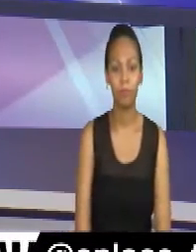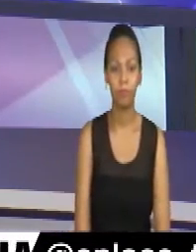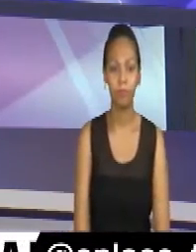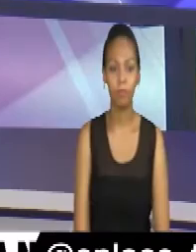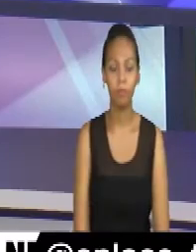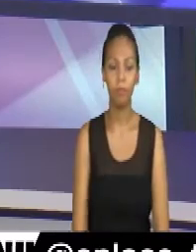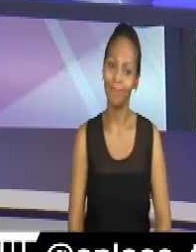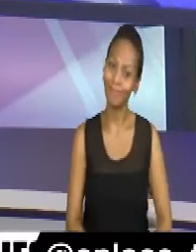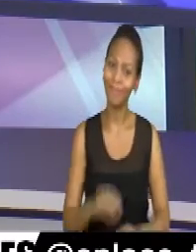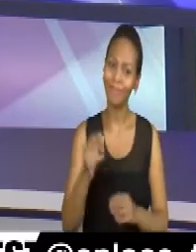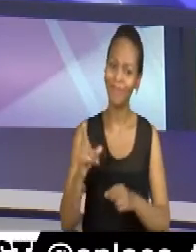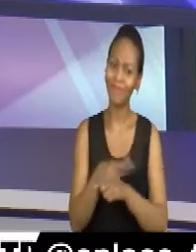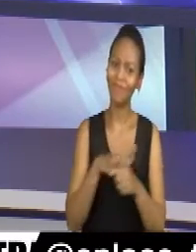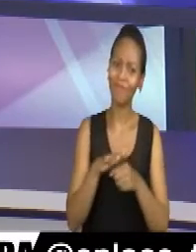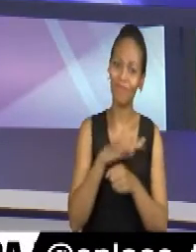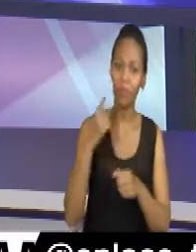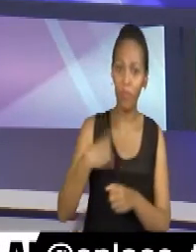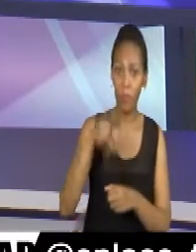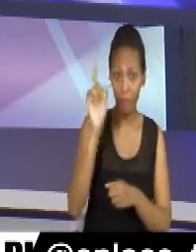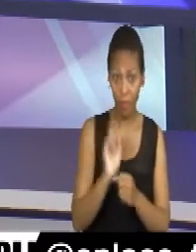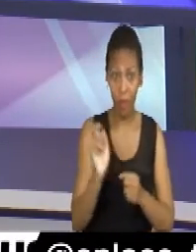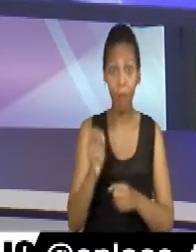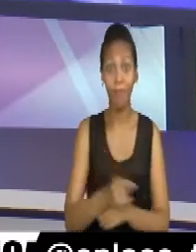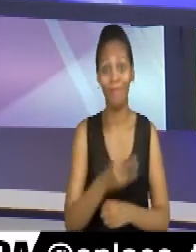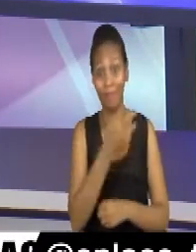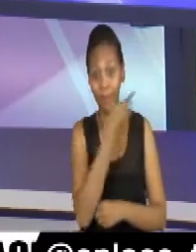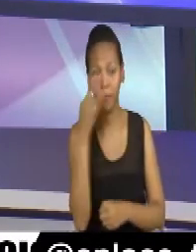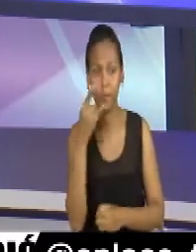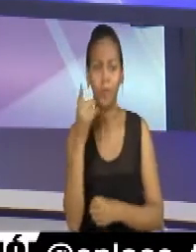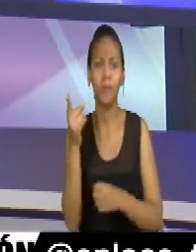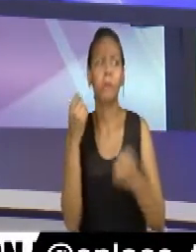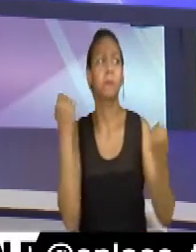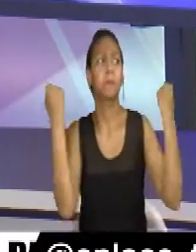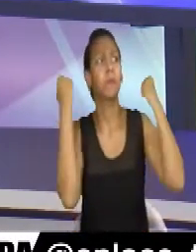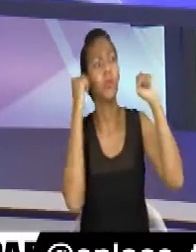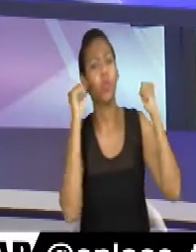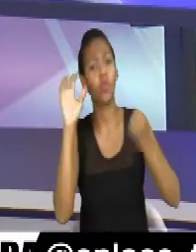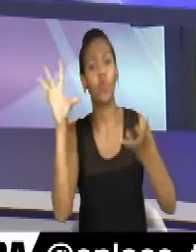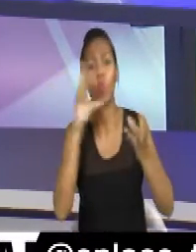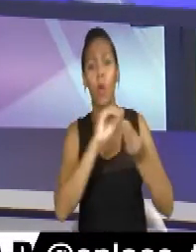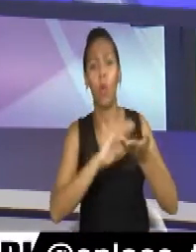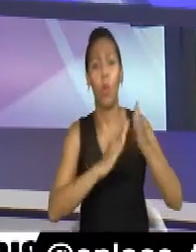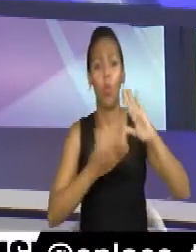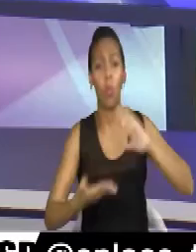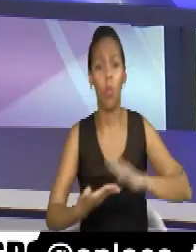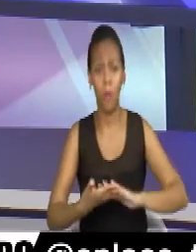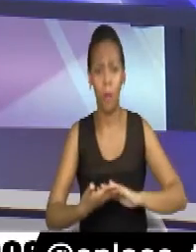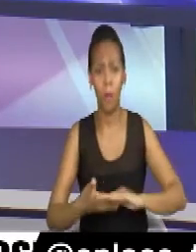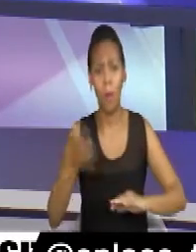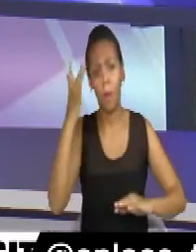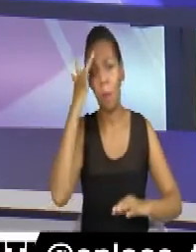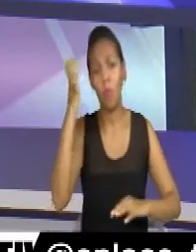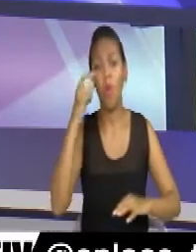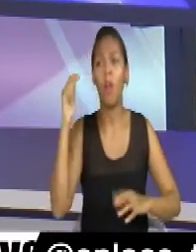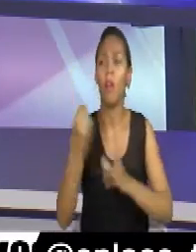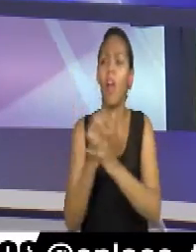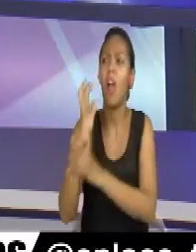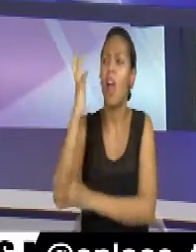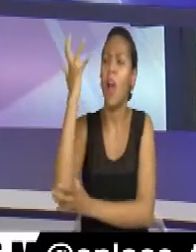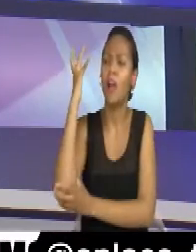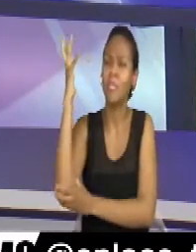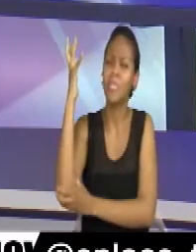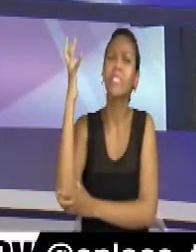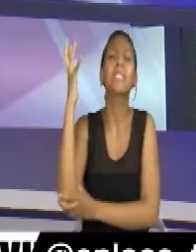comunidad muestra su preocupación por un árbol que amenaza con caer sobre sus viviendas. Vecinos piden la intervención de las autoridades